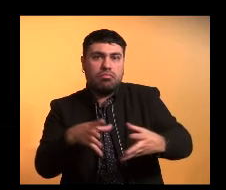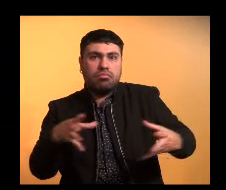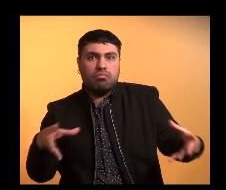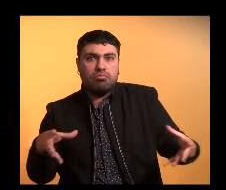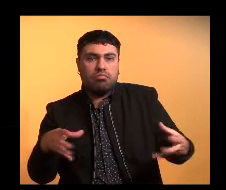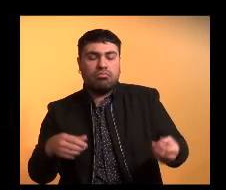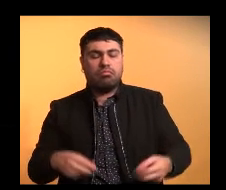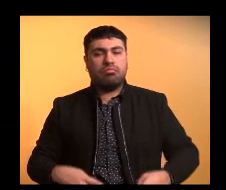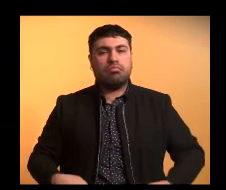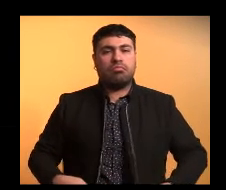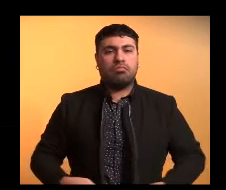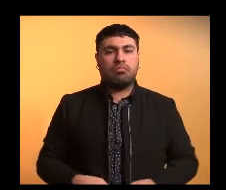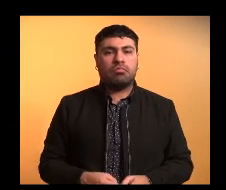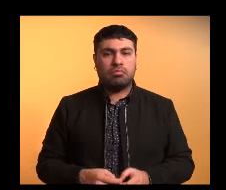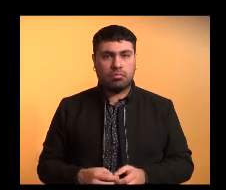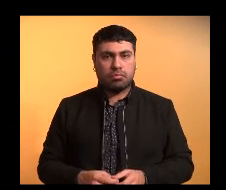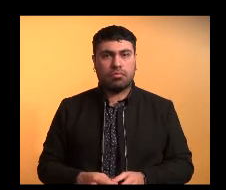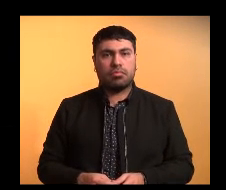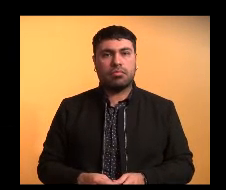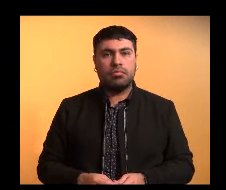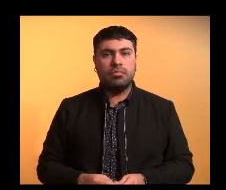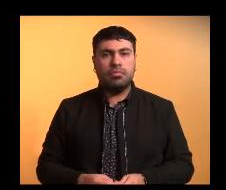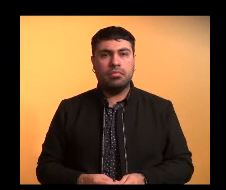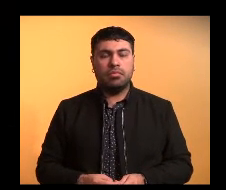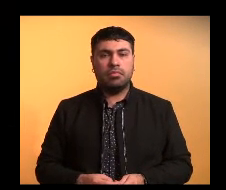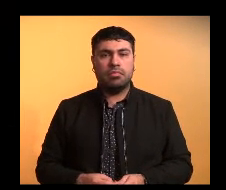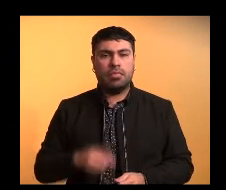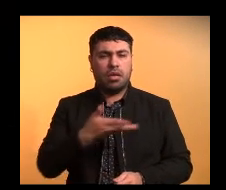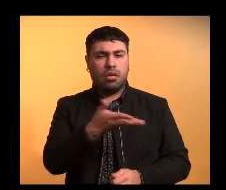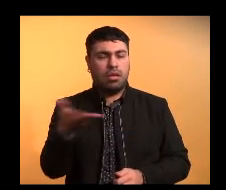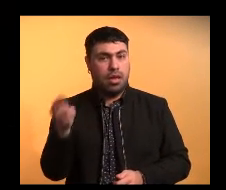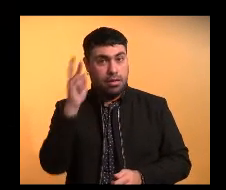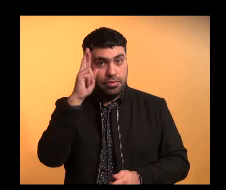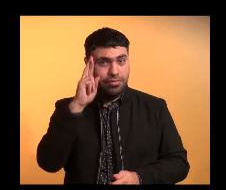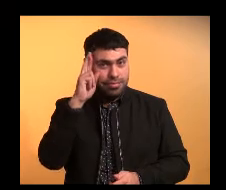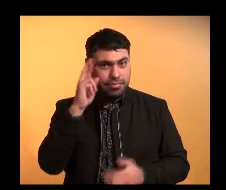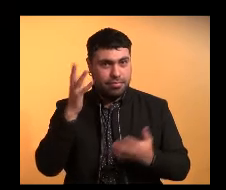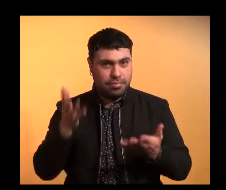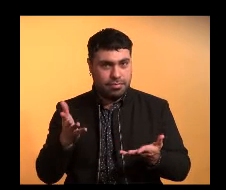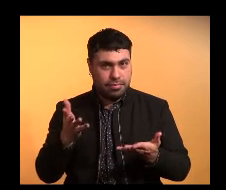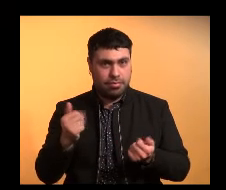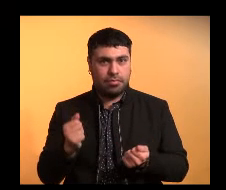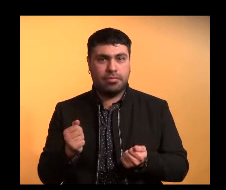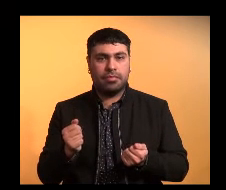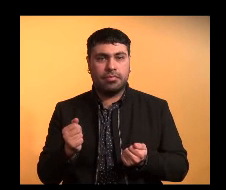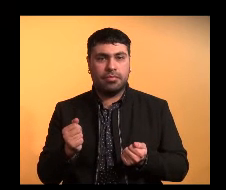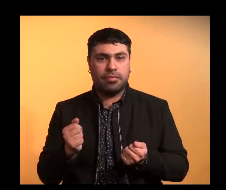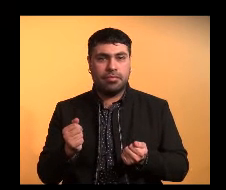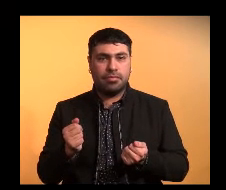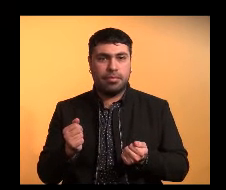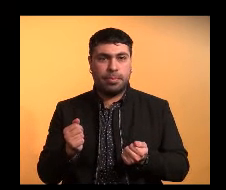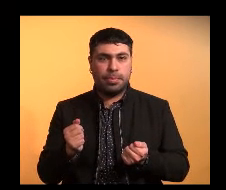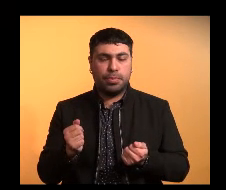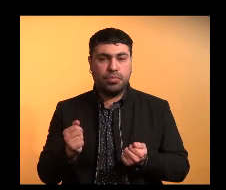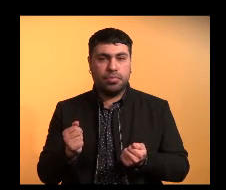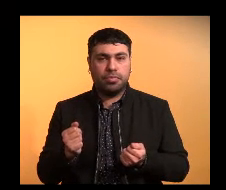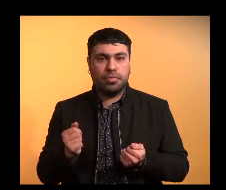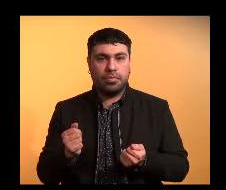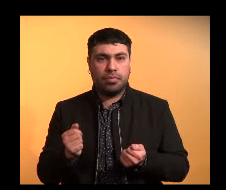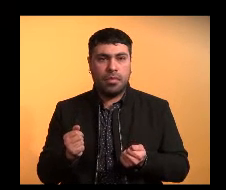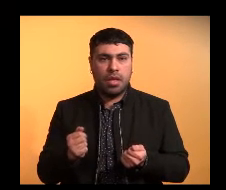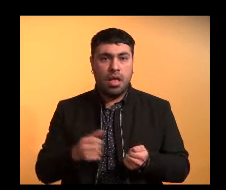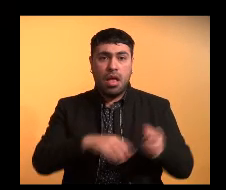unas plantas, unos cochayuyos flotando. Ahora, recuerden que la corriente circumpolar antártica, que